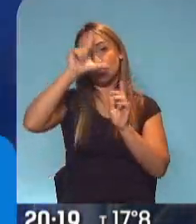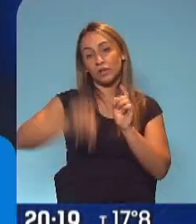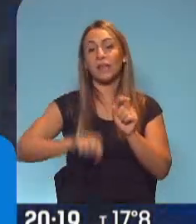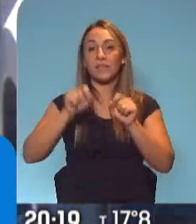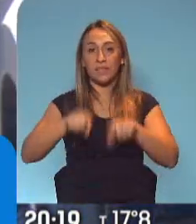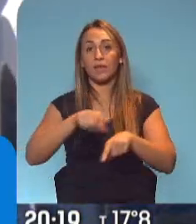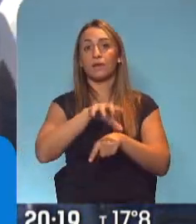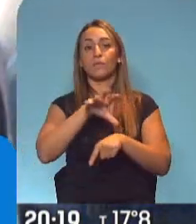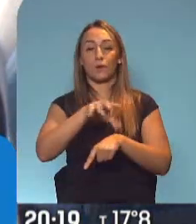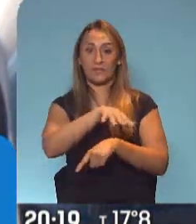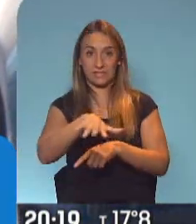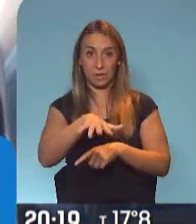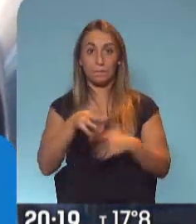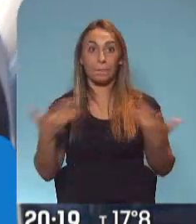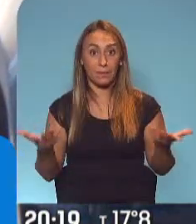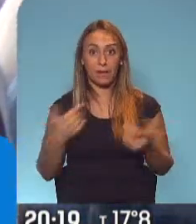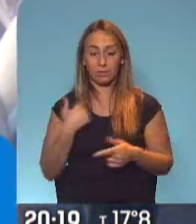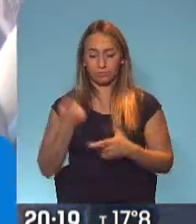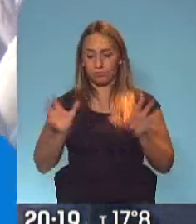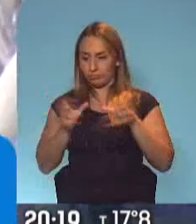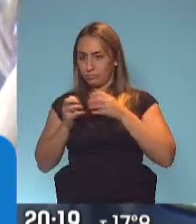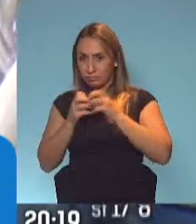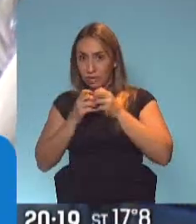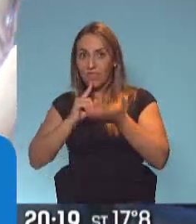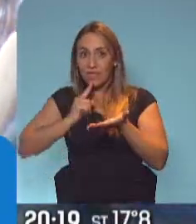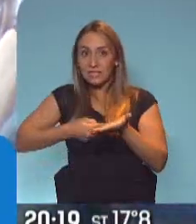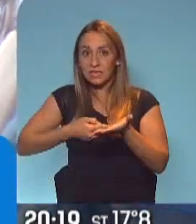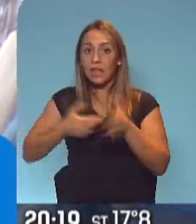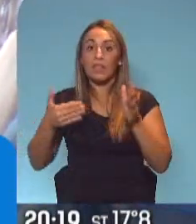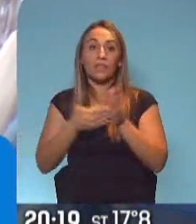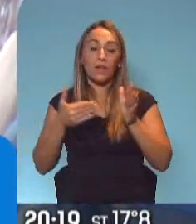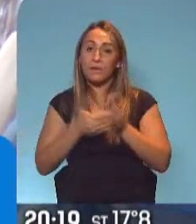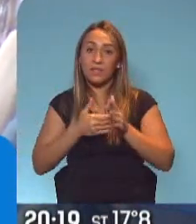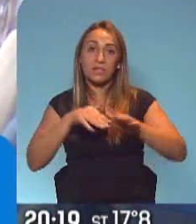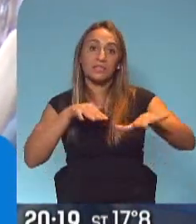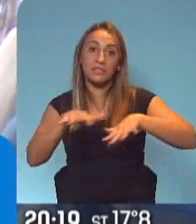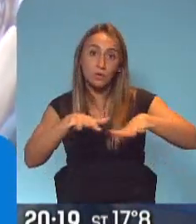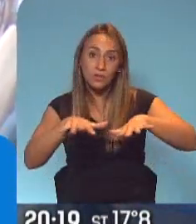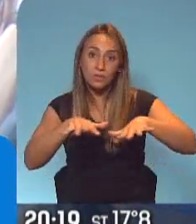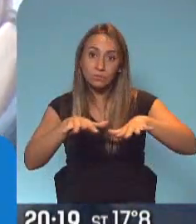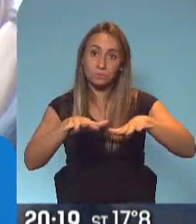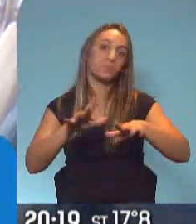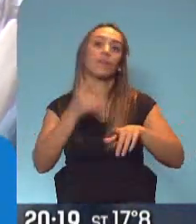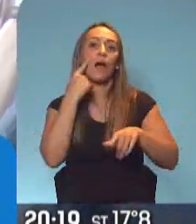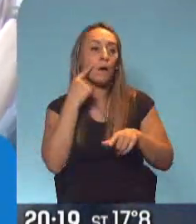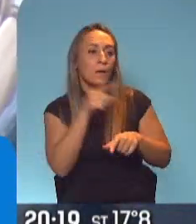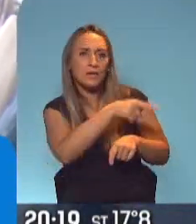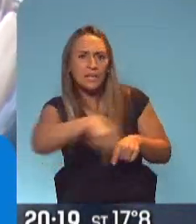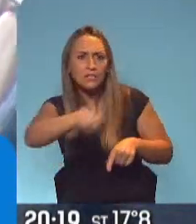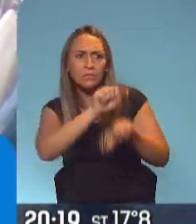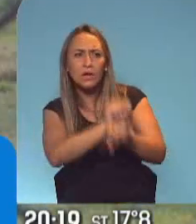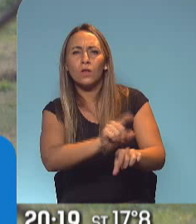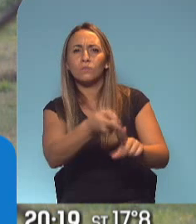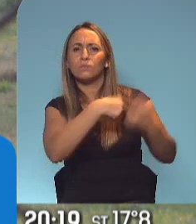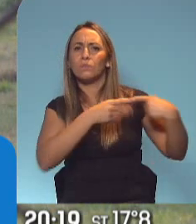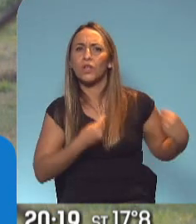para poder definir en cada caso y en virtud de las circunstancias que lo habían llevado a estas personas a encontrarse detenidas